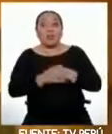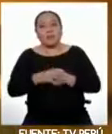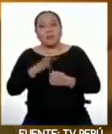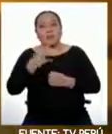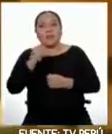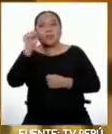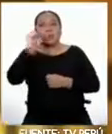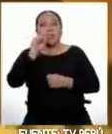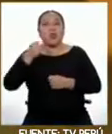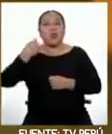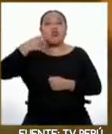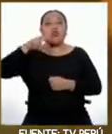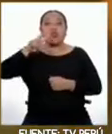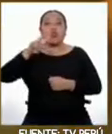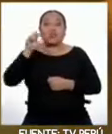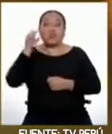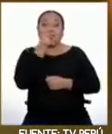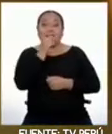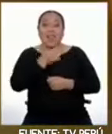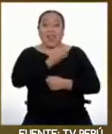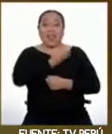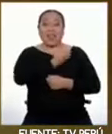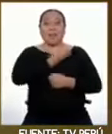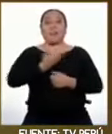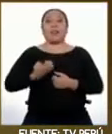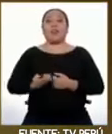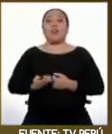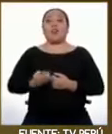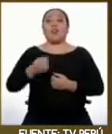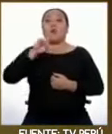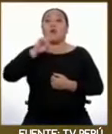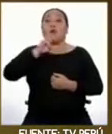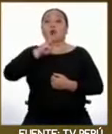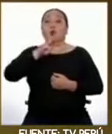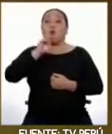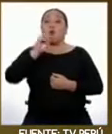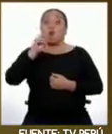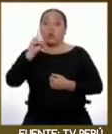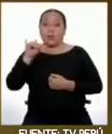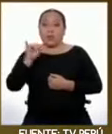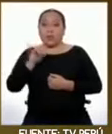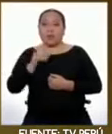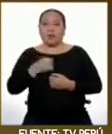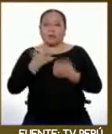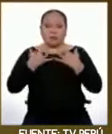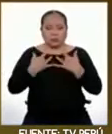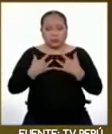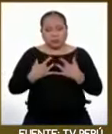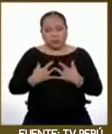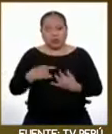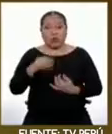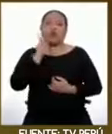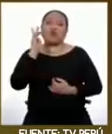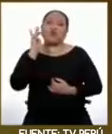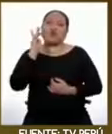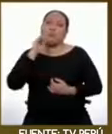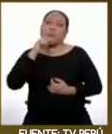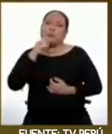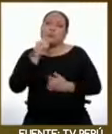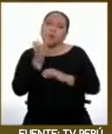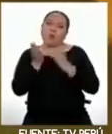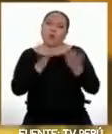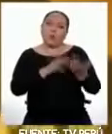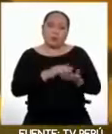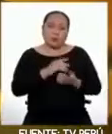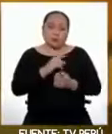siglo XI, el emperador Wudi cayó en una profunda tristeza cuando murió su esposa. Para consolar su dolor,